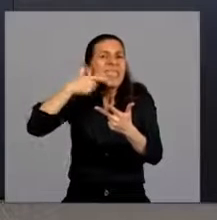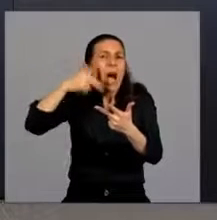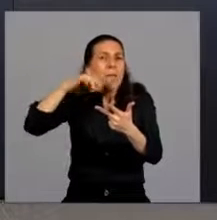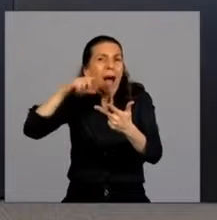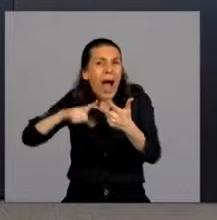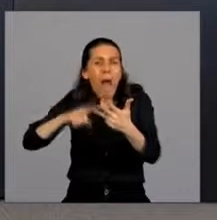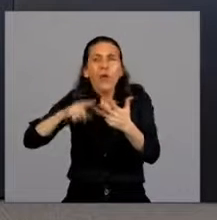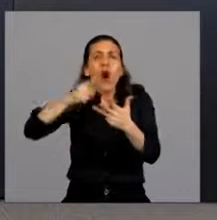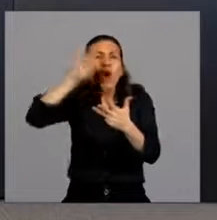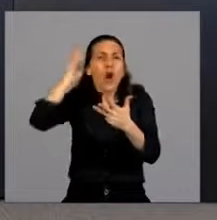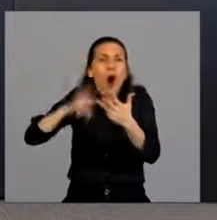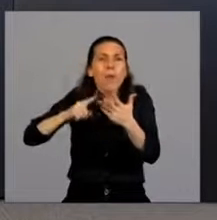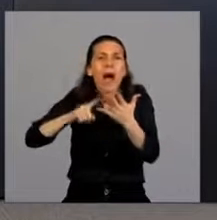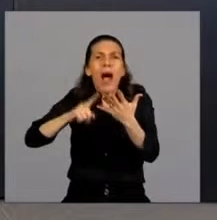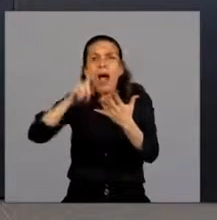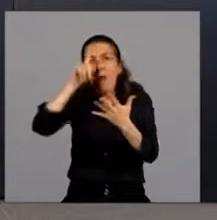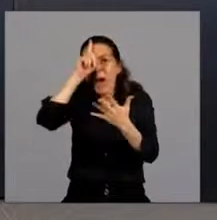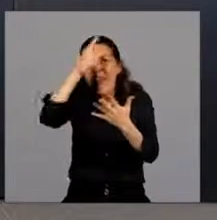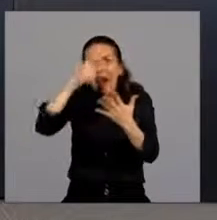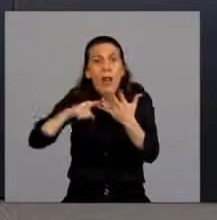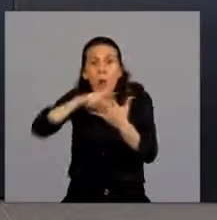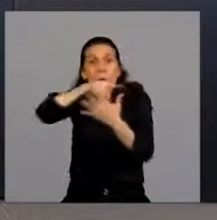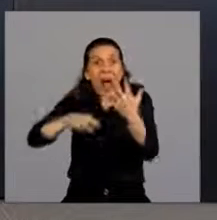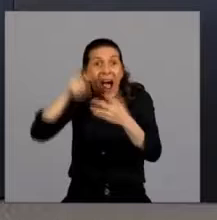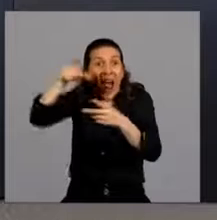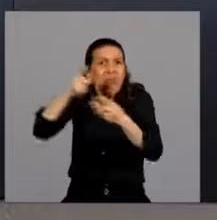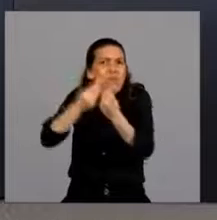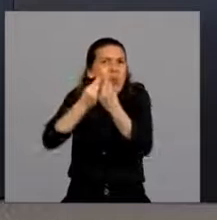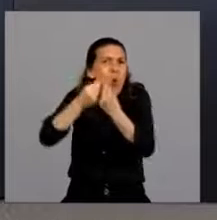capitales, en Roma, en Madrid, porque ahí está la concentración de gente.